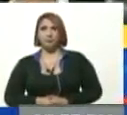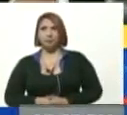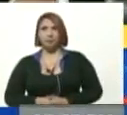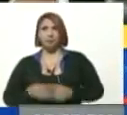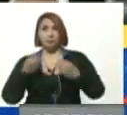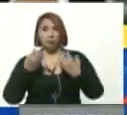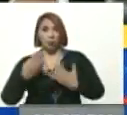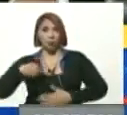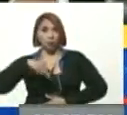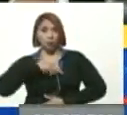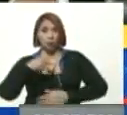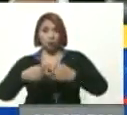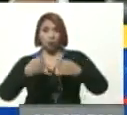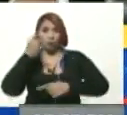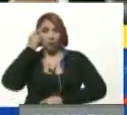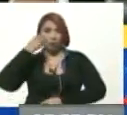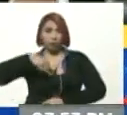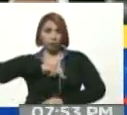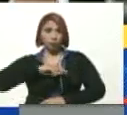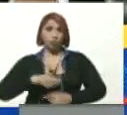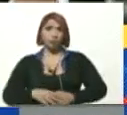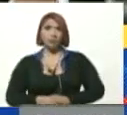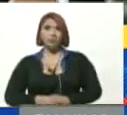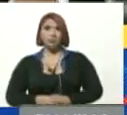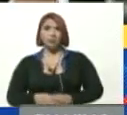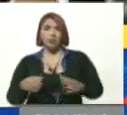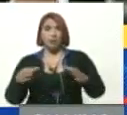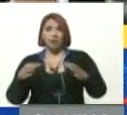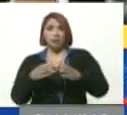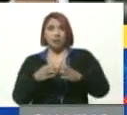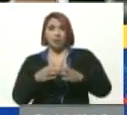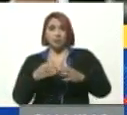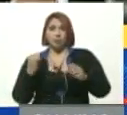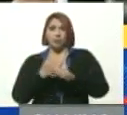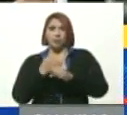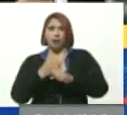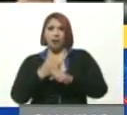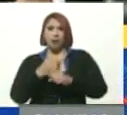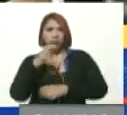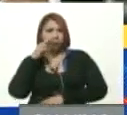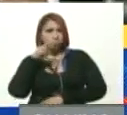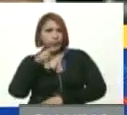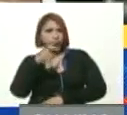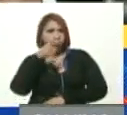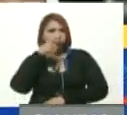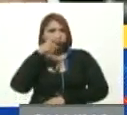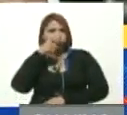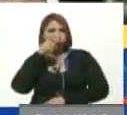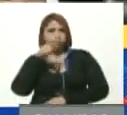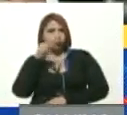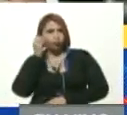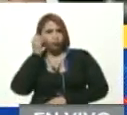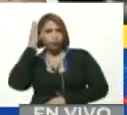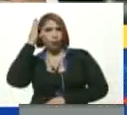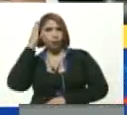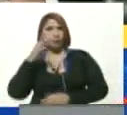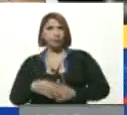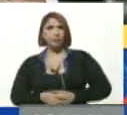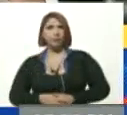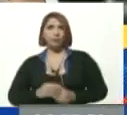Bueno, nosotros todos los días estamos con los equipos de trabajo vigilantes la capacidad